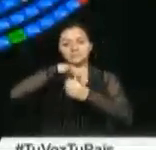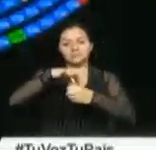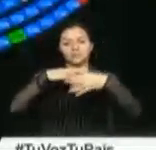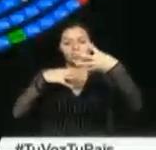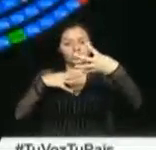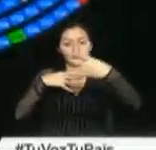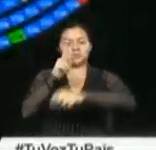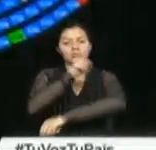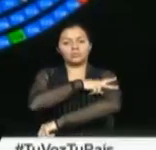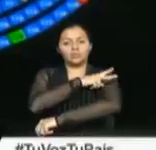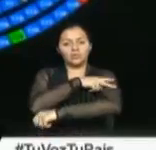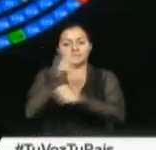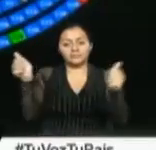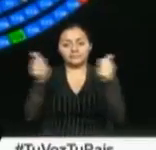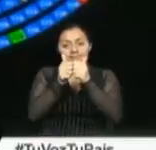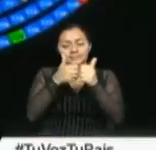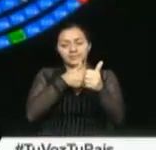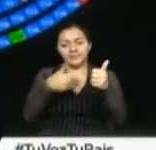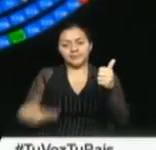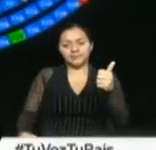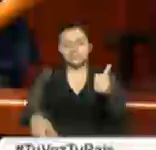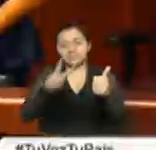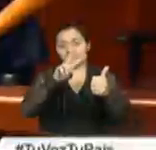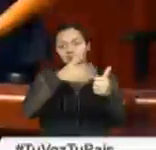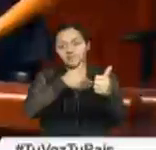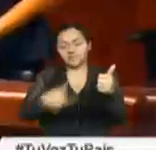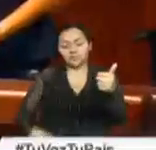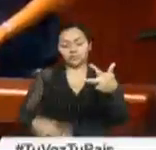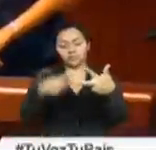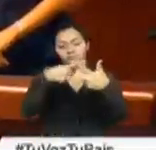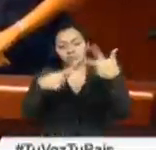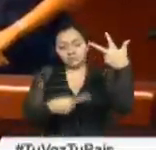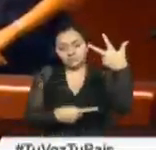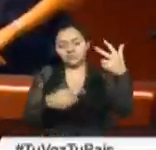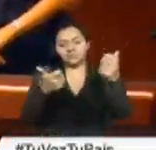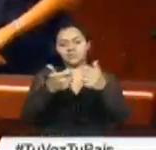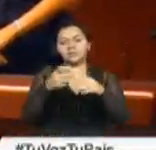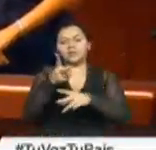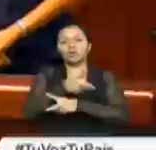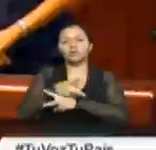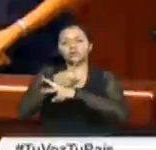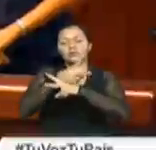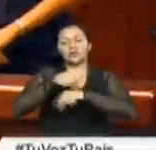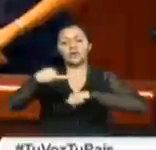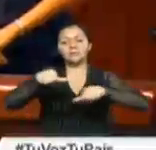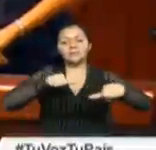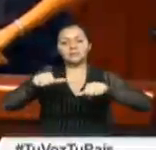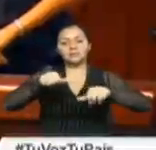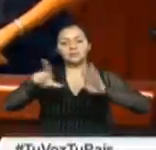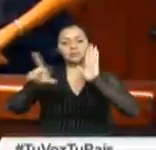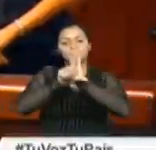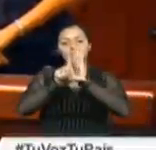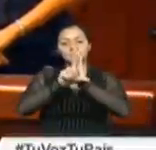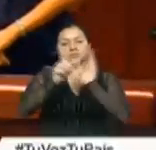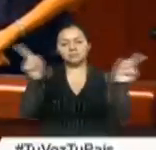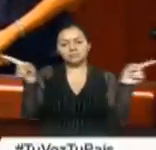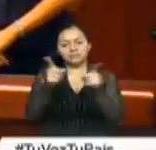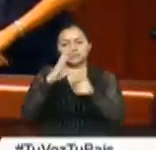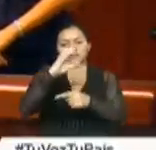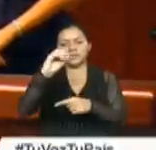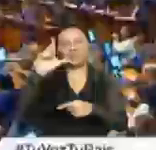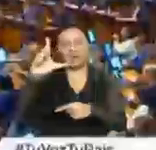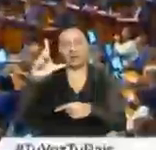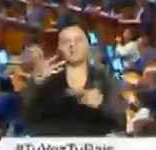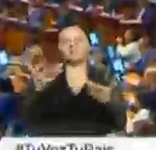que junto al presidente y los dos vicepresidentes conformarán el Consejo de Administración Legislativa CAL. Se trata de los